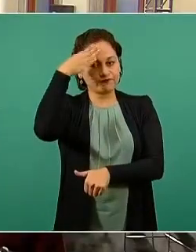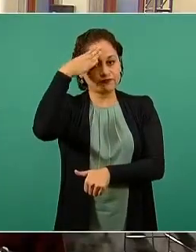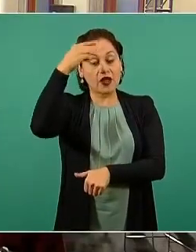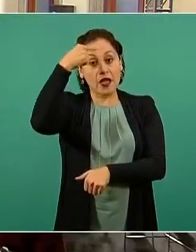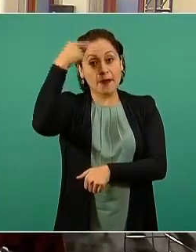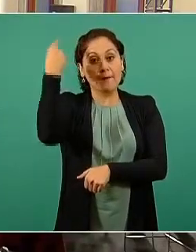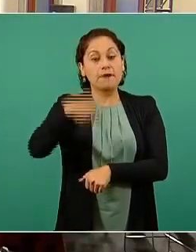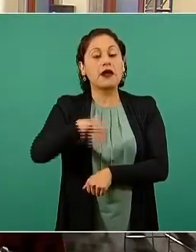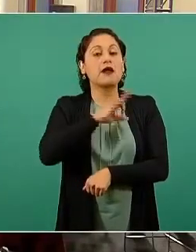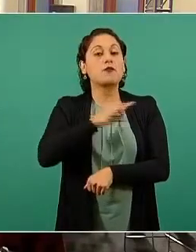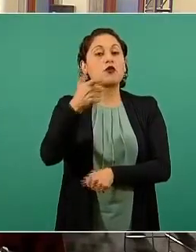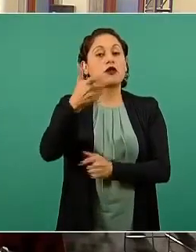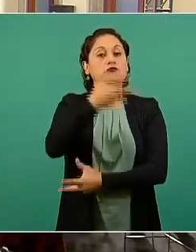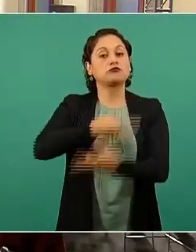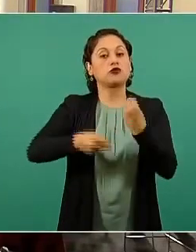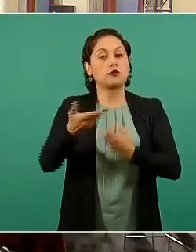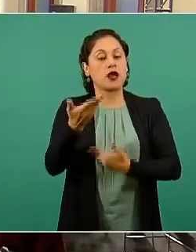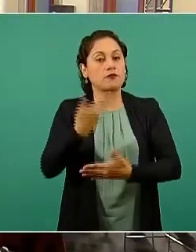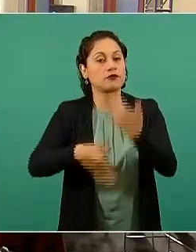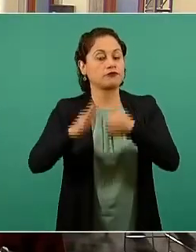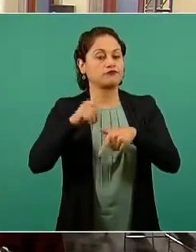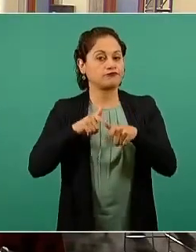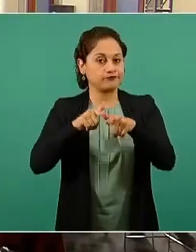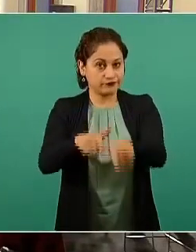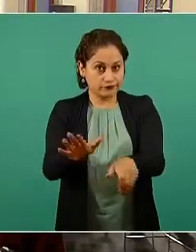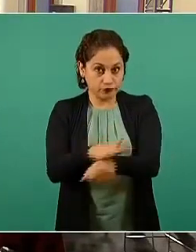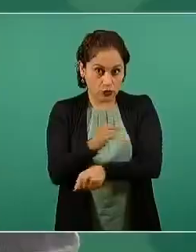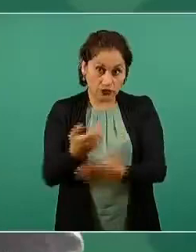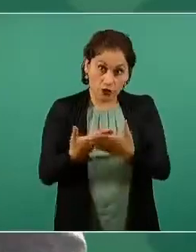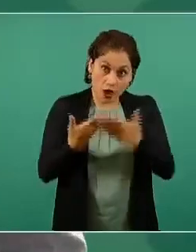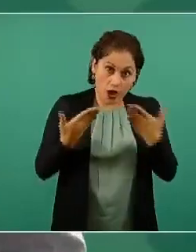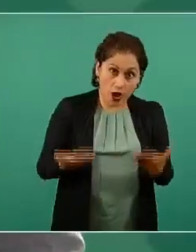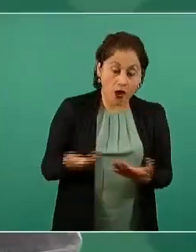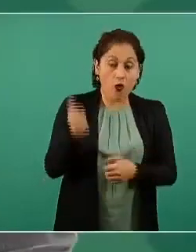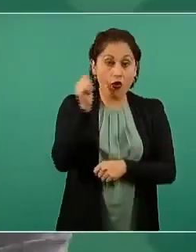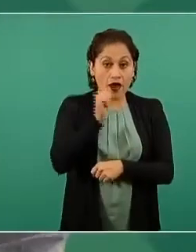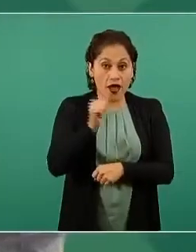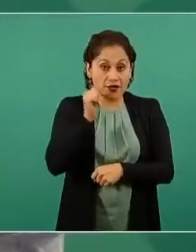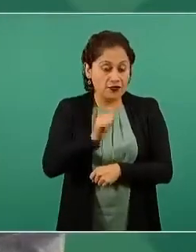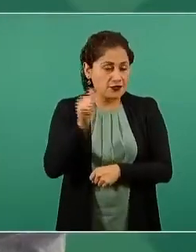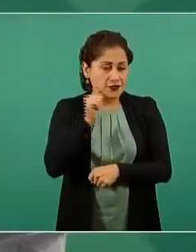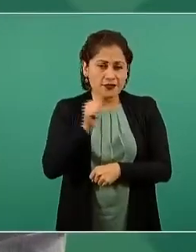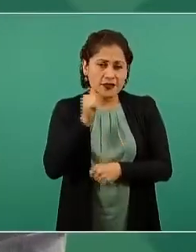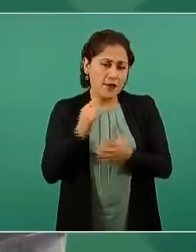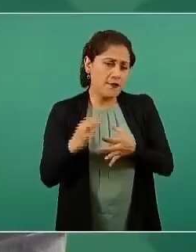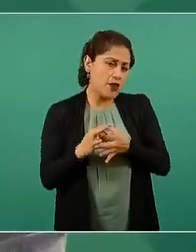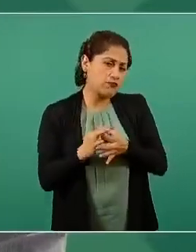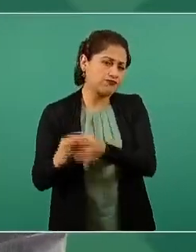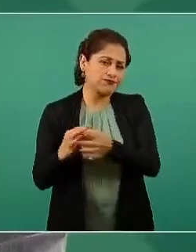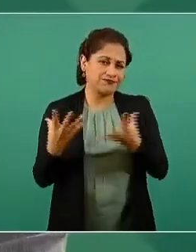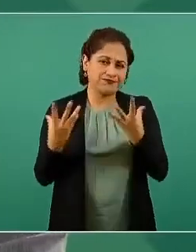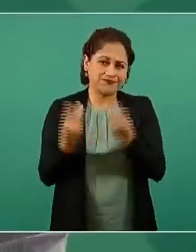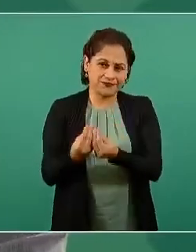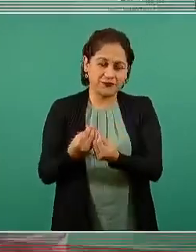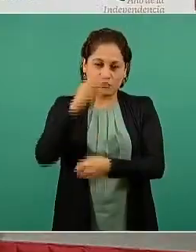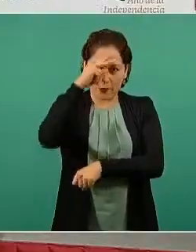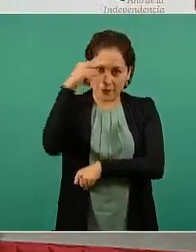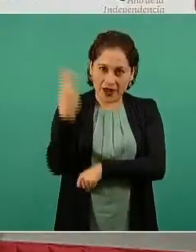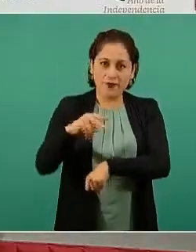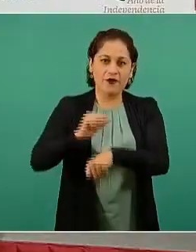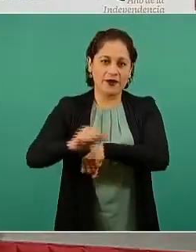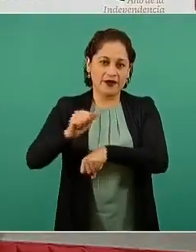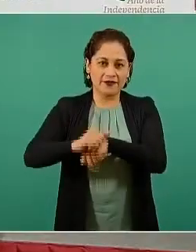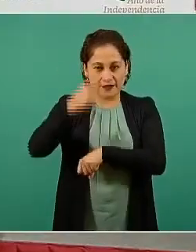partir de ahora y como siempre, más juntos y más unidos con México para seguir trabajando. Así